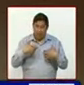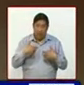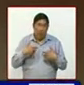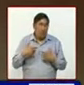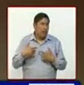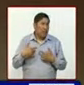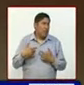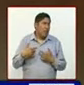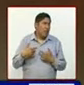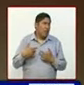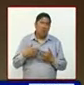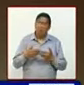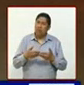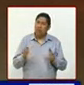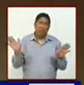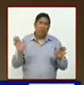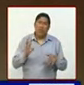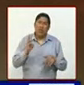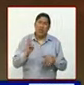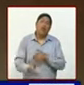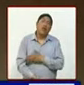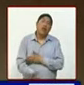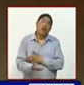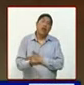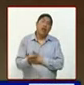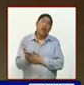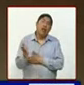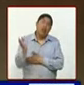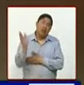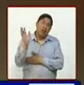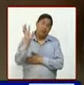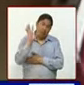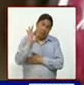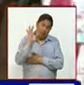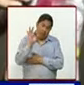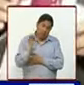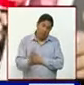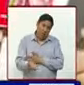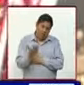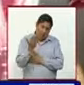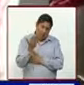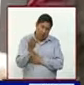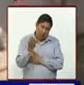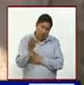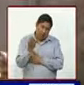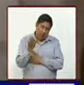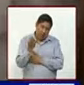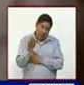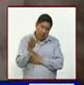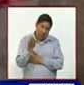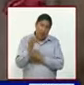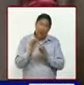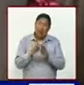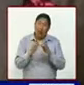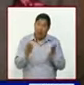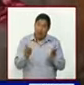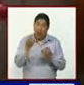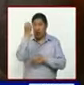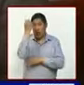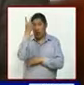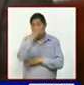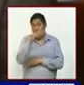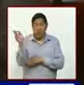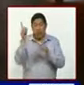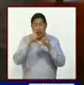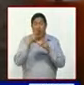pues va a ser habilitada desde las 6 de la mañana hasta las 9 de la mañana. Volverá a abrir precisamente esta ruta a las 12 del